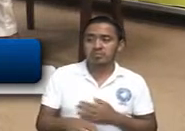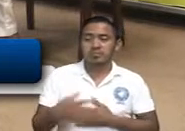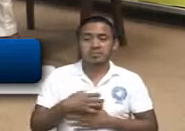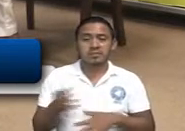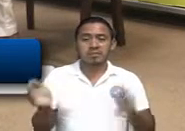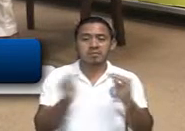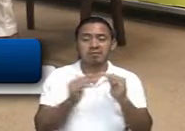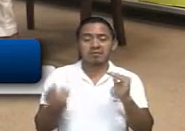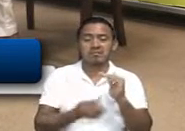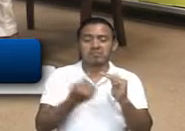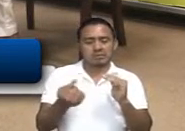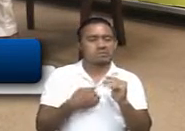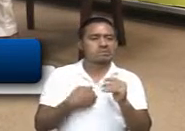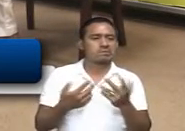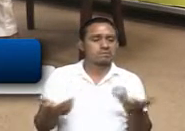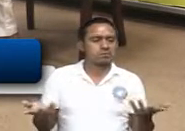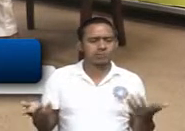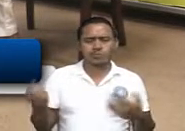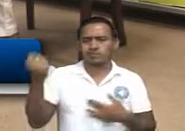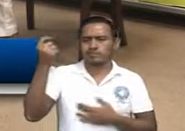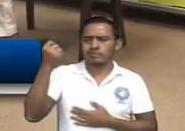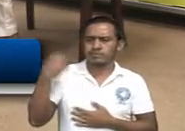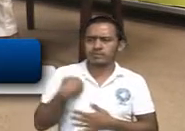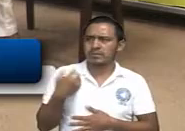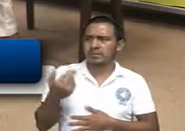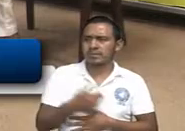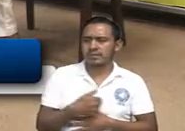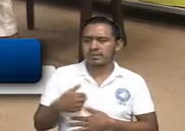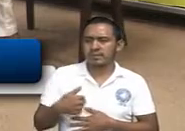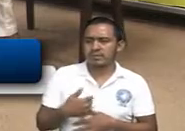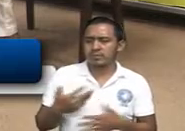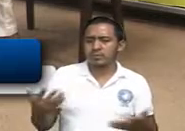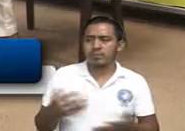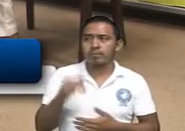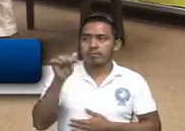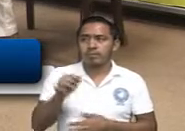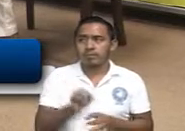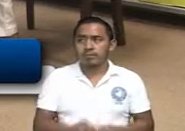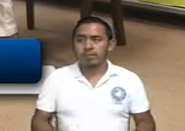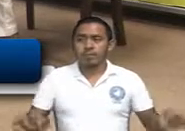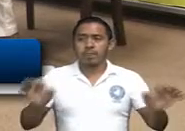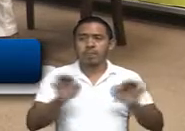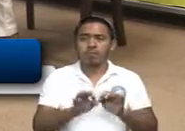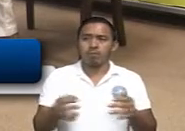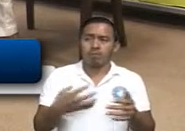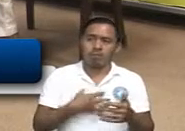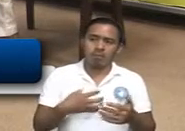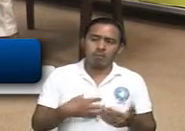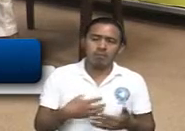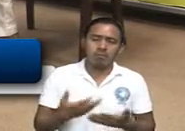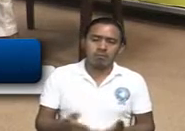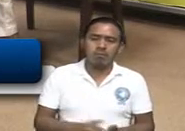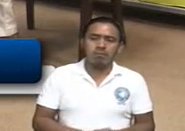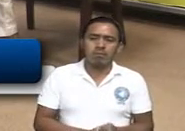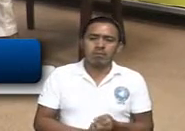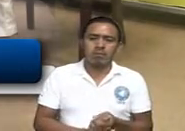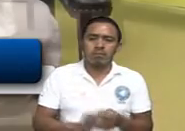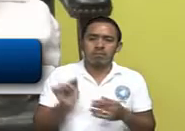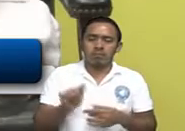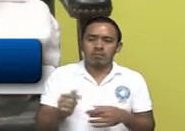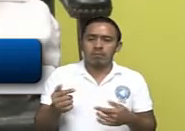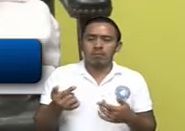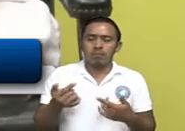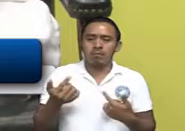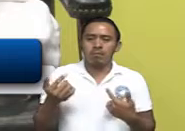y entonces como que no hay un sentido, no hay un objetivo, ya no hay un camino. Entonces, eso es importante también, y esos son los factores que debemos